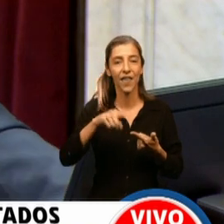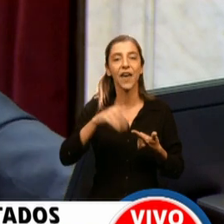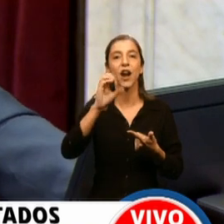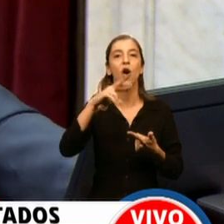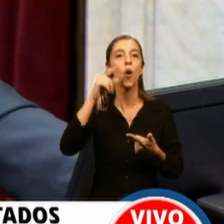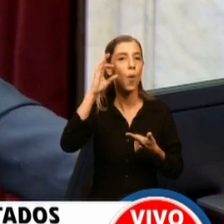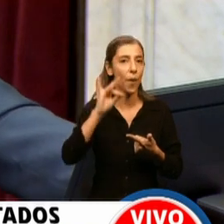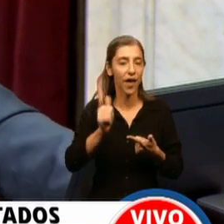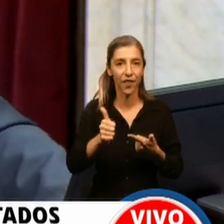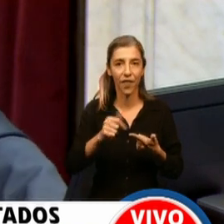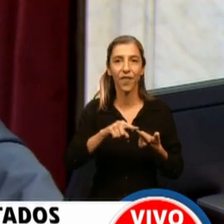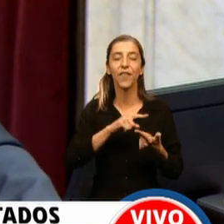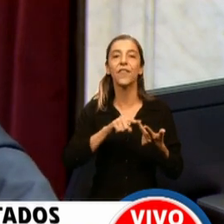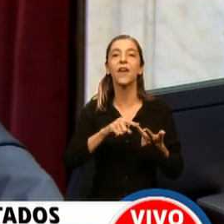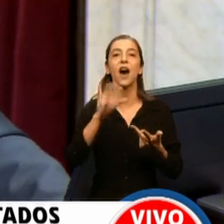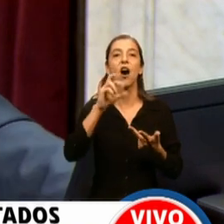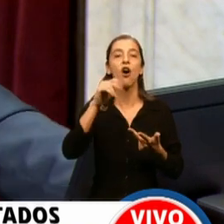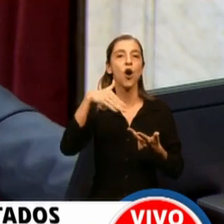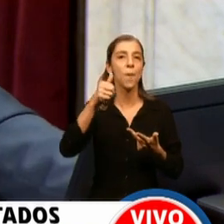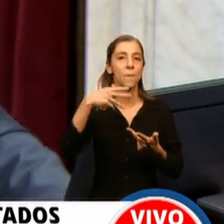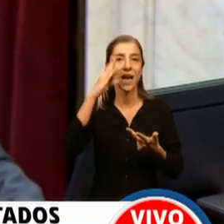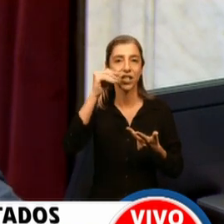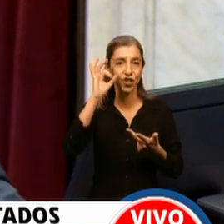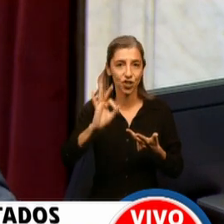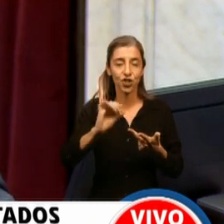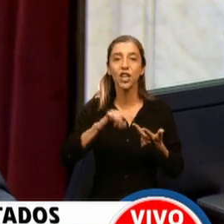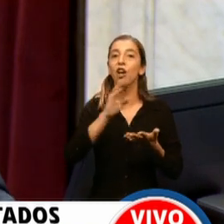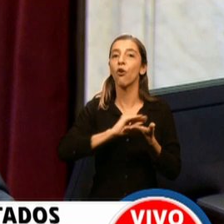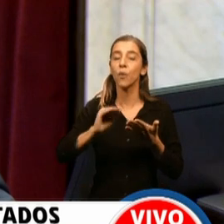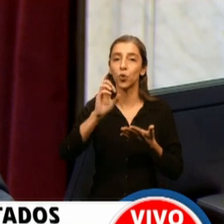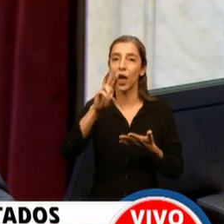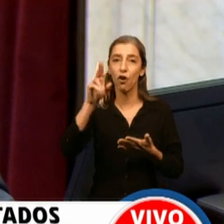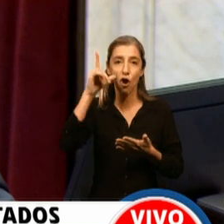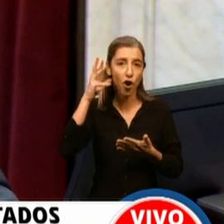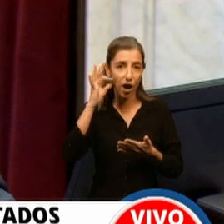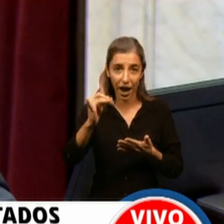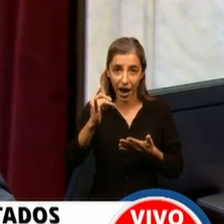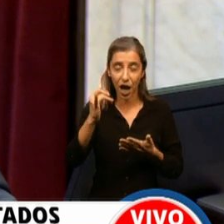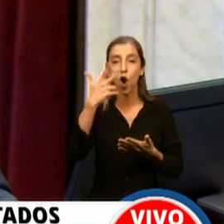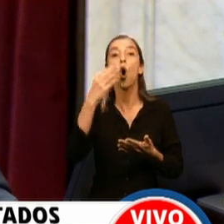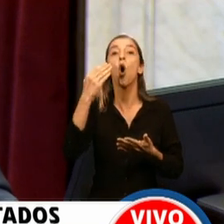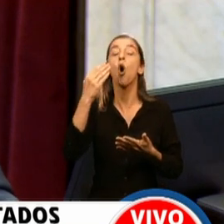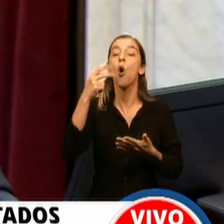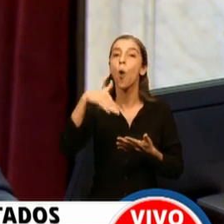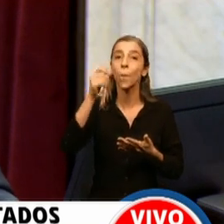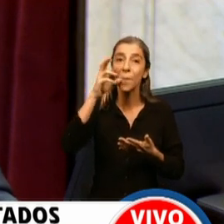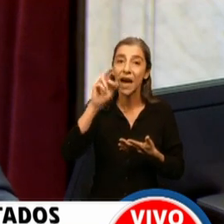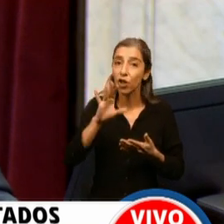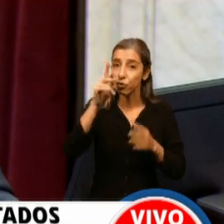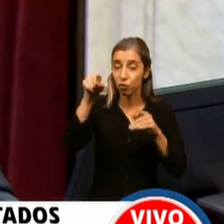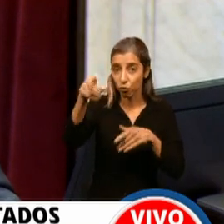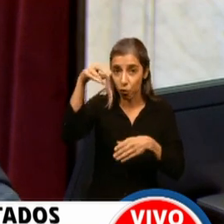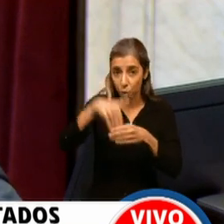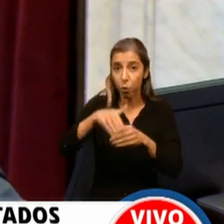alejandra diputada ormache o claudia diputado orrego humberto marcelo usted vota y se